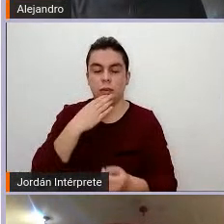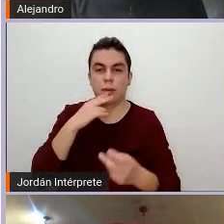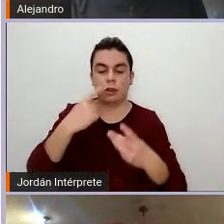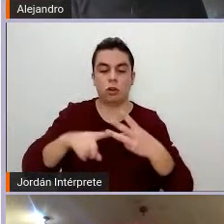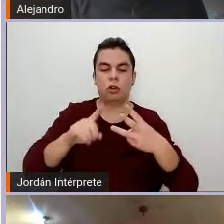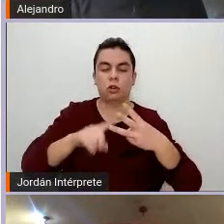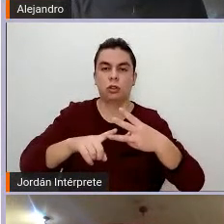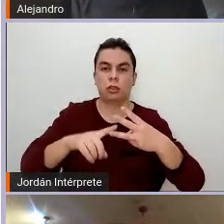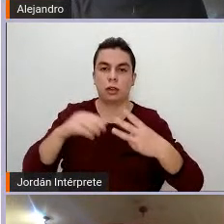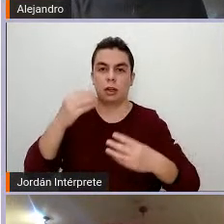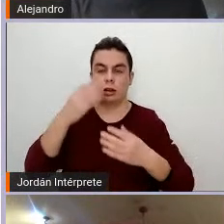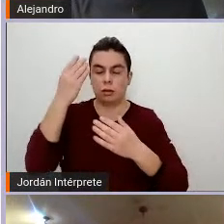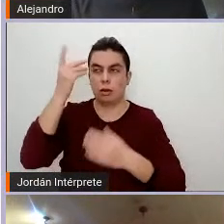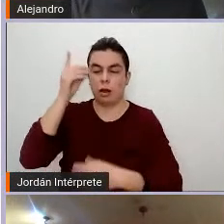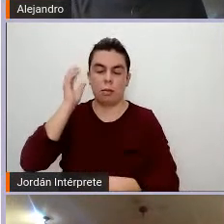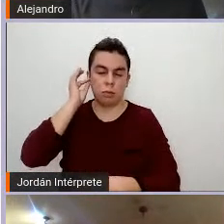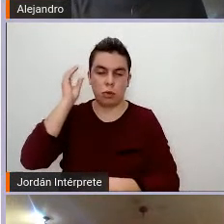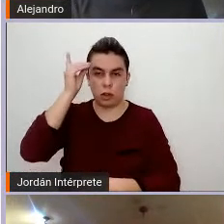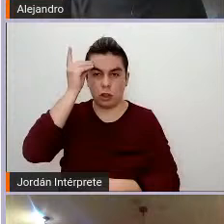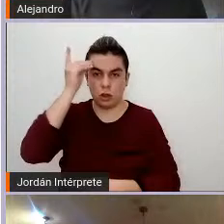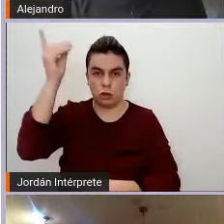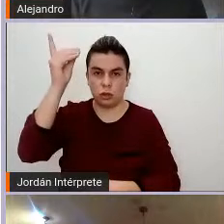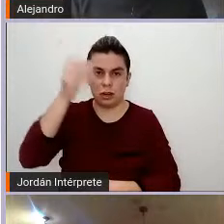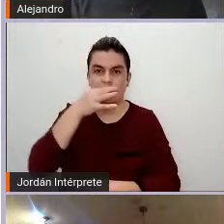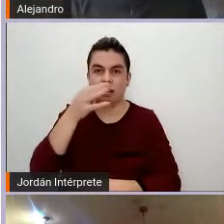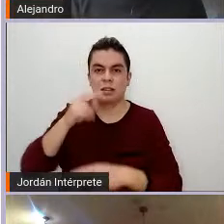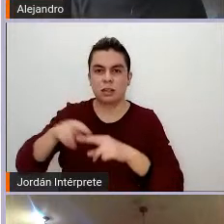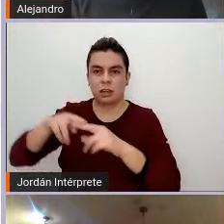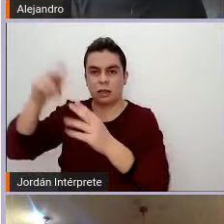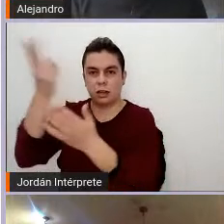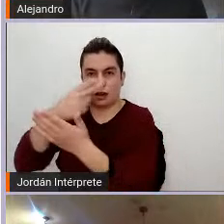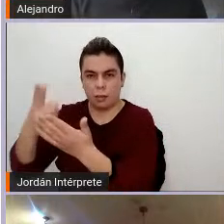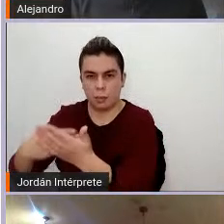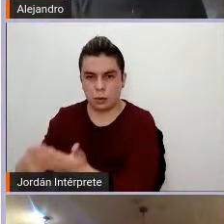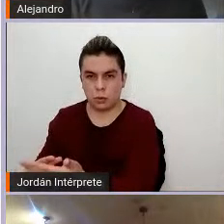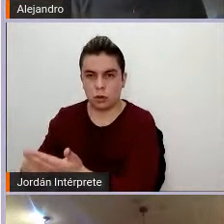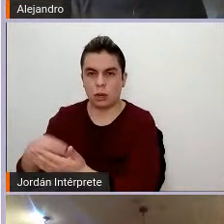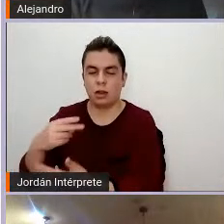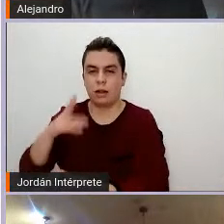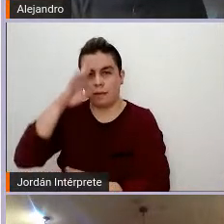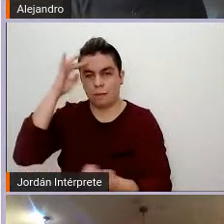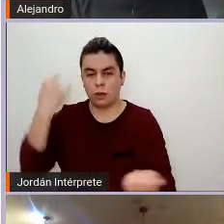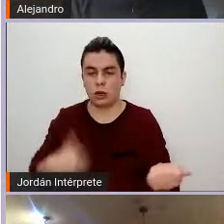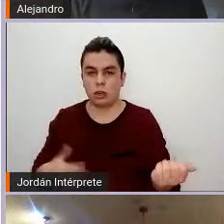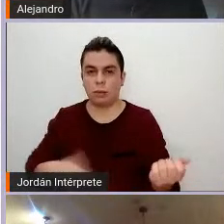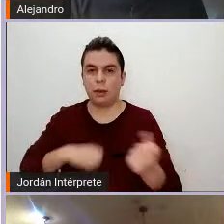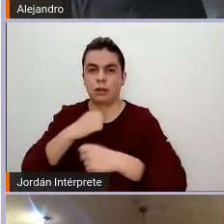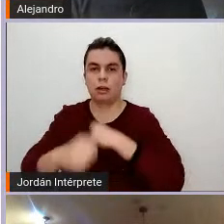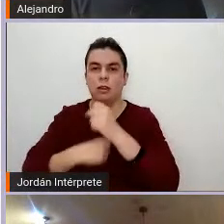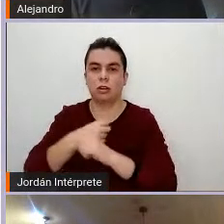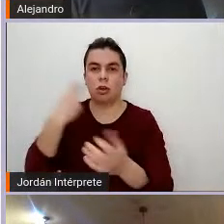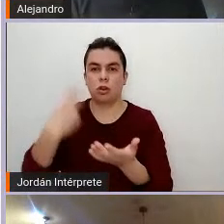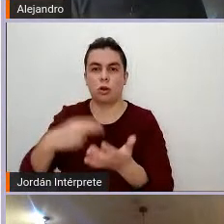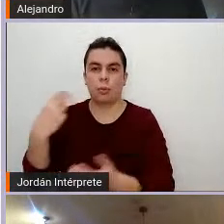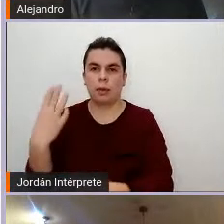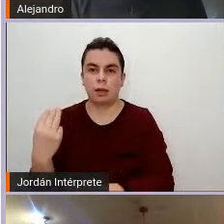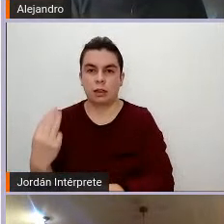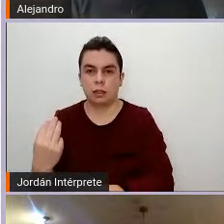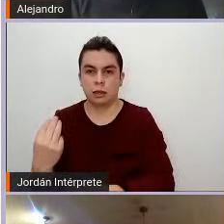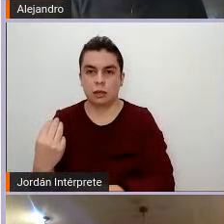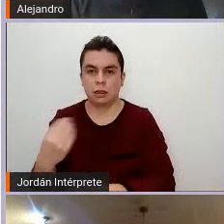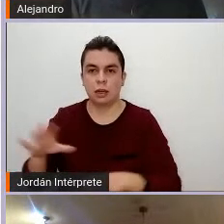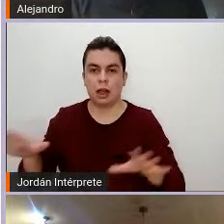Lorna Dillon en su tesis doctoral sobre la plástica de Violeta en 2013. En ella desarrolla su hipótesis sobre el arte activista